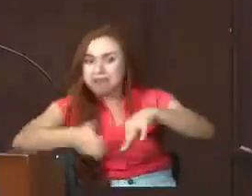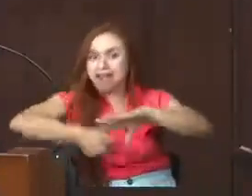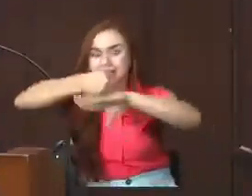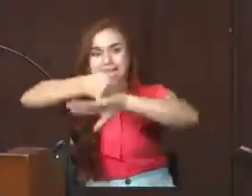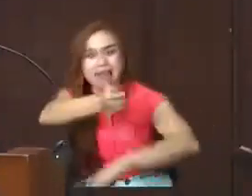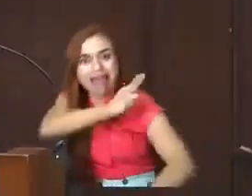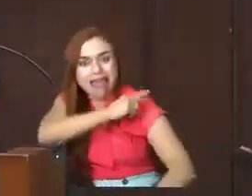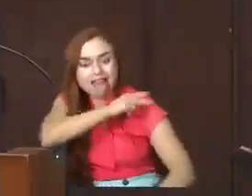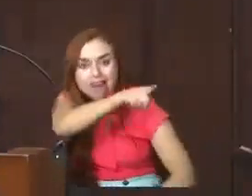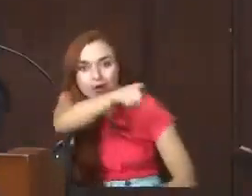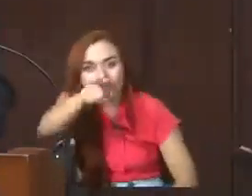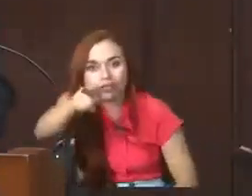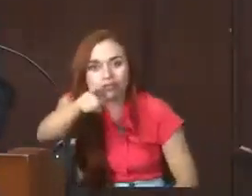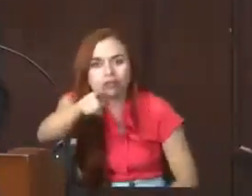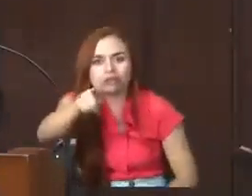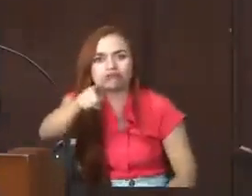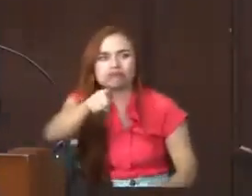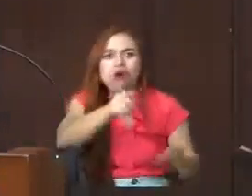que los gremios diversos